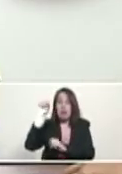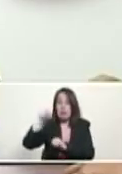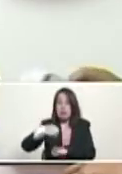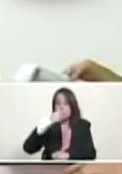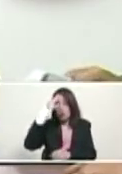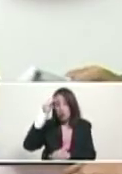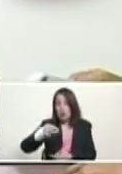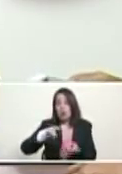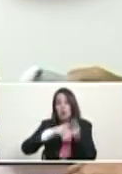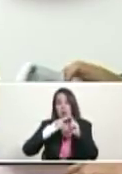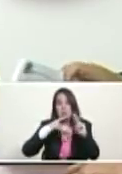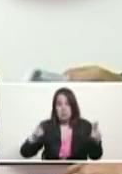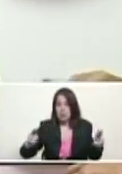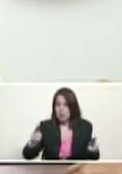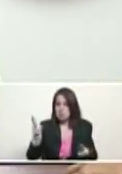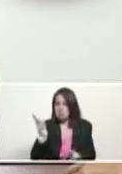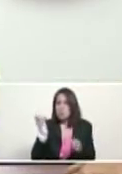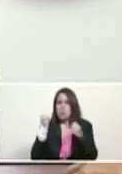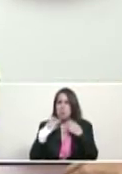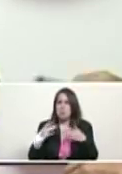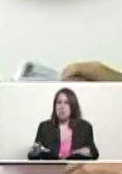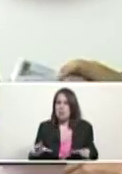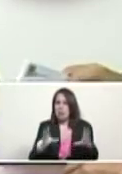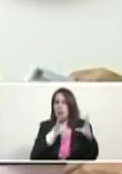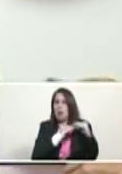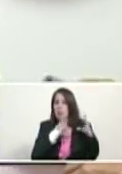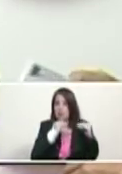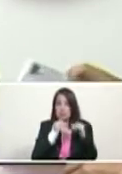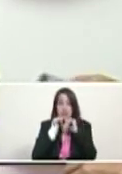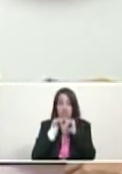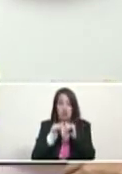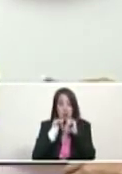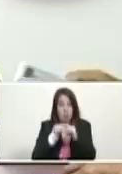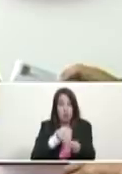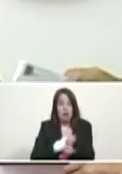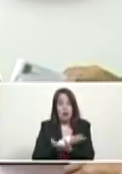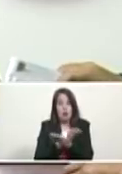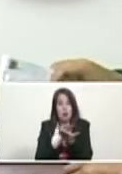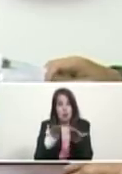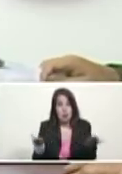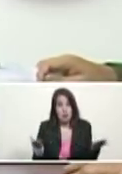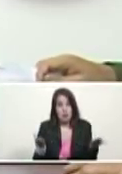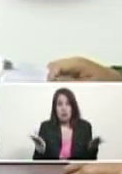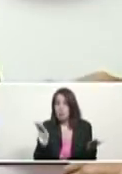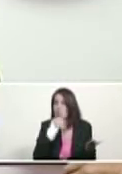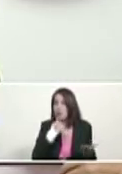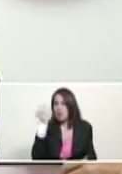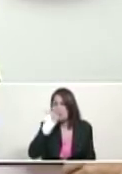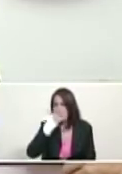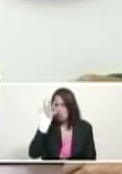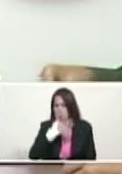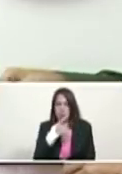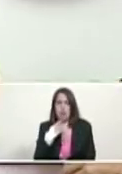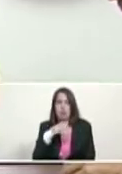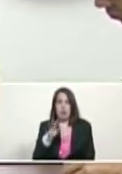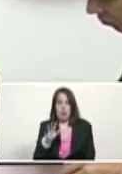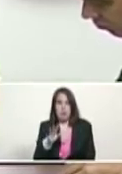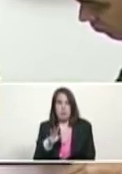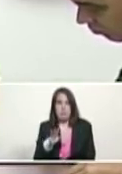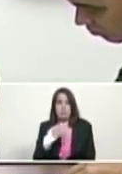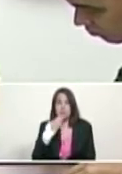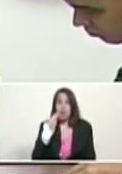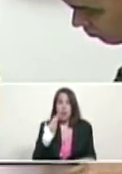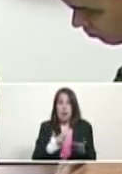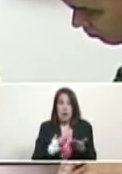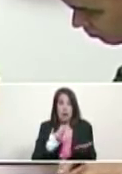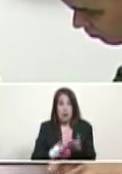paz. No pierdo la esperanza. Así que quería informar esto muy bien, para que no haya malentendido. Le agradezco al